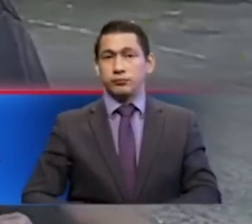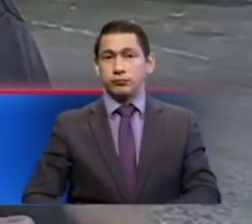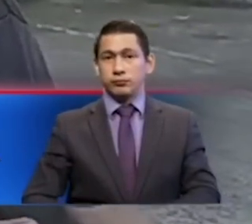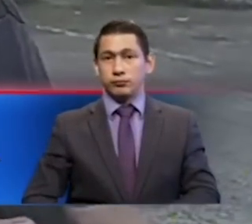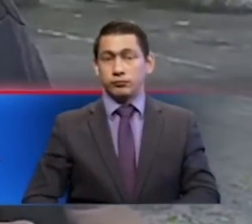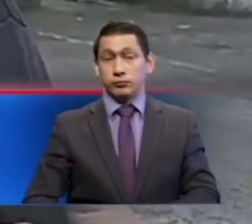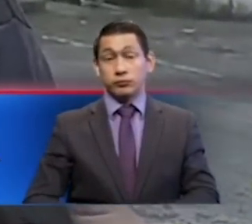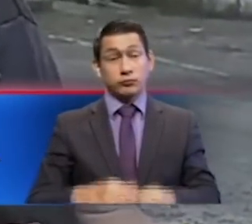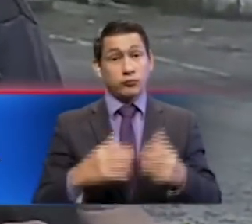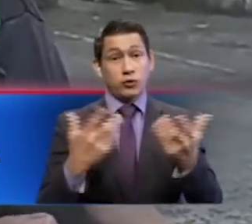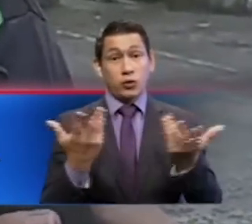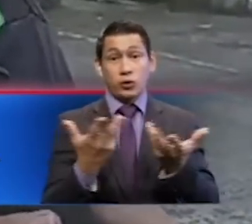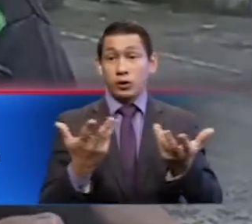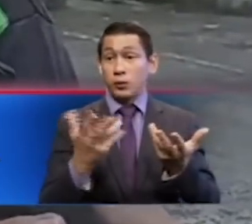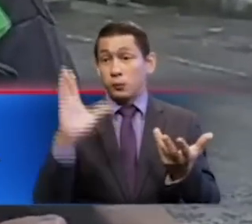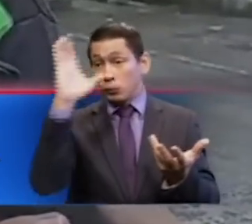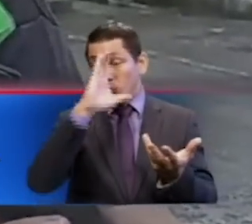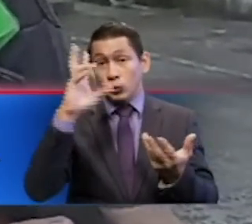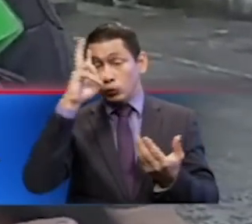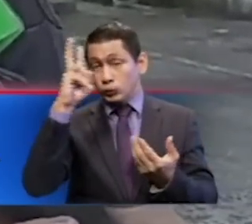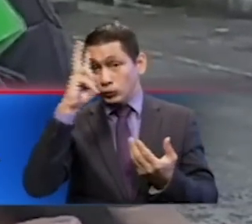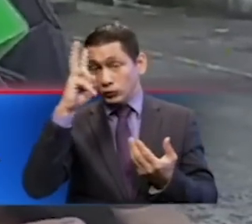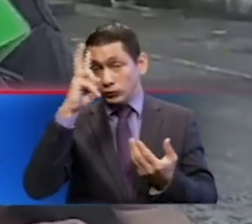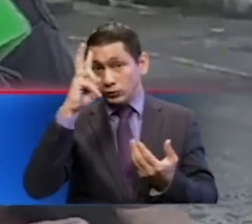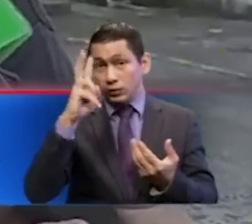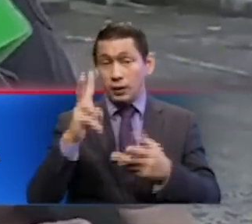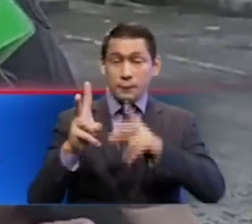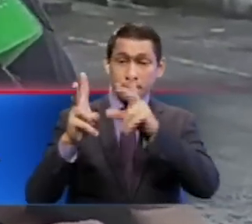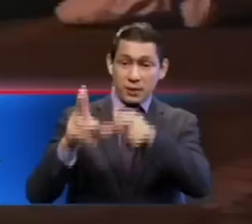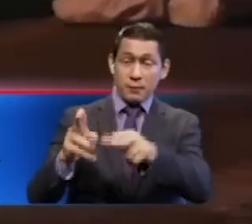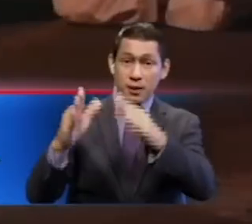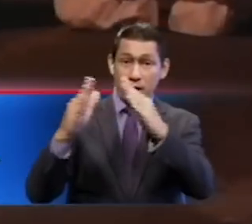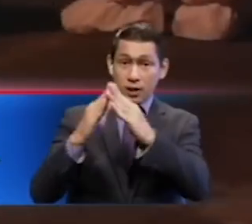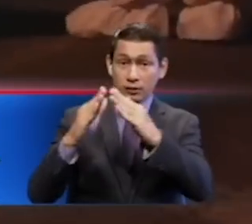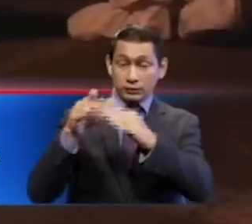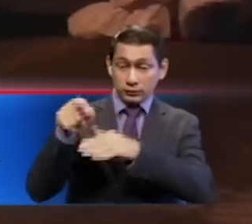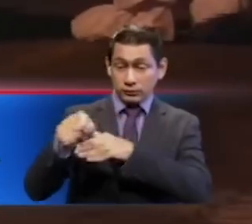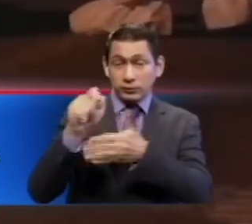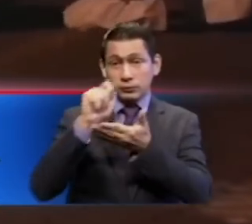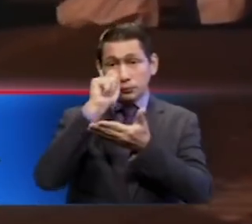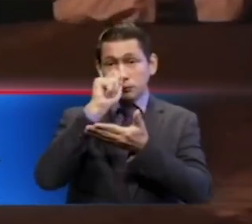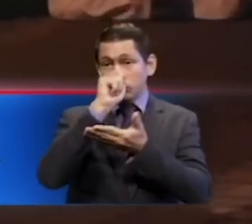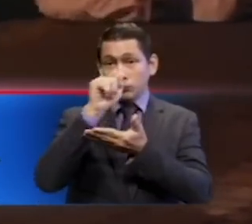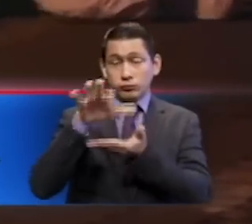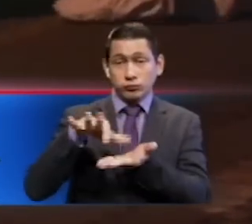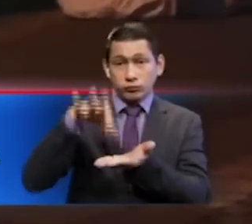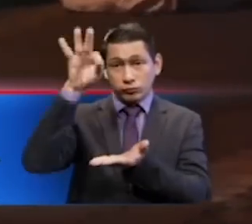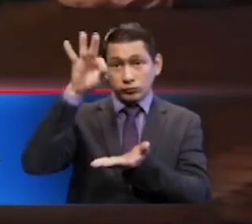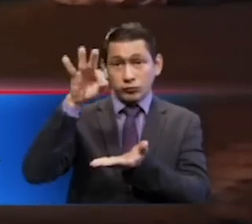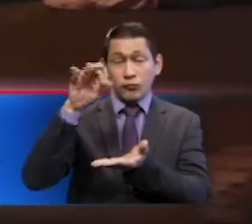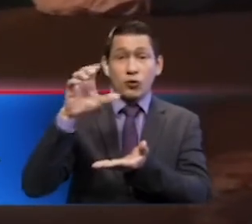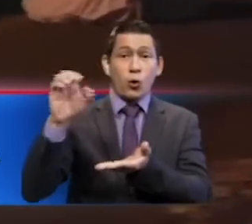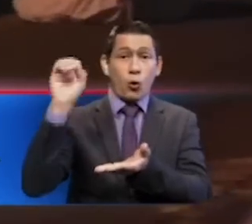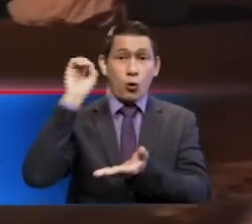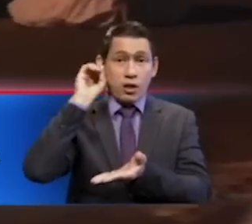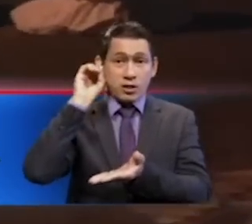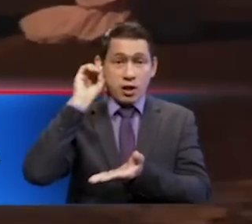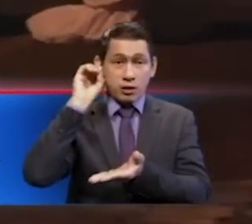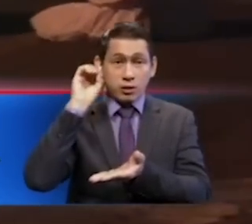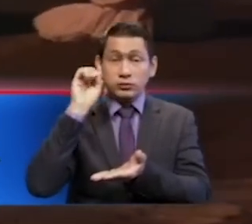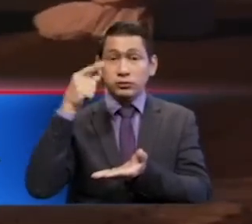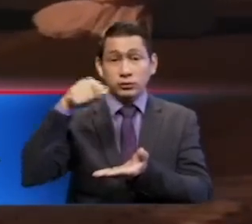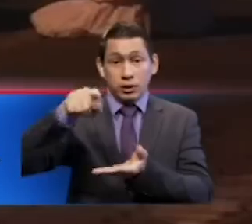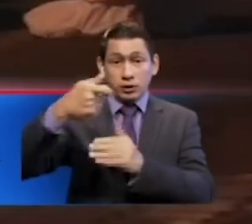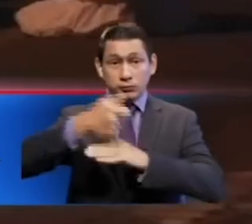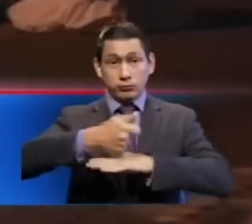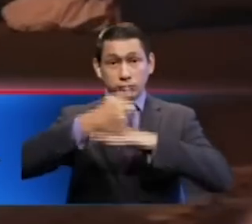encontraba el causante del hecho, se encontró sustancias sujetas a fiscalización. La Unidad de Muertes Violentas de Orellana es la encargada de las investigaciones y ubicar al